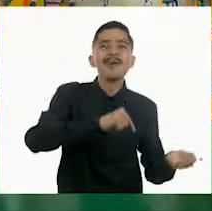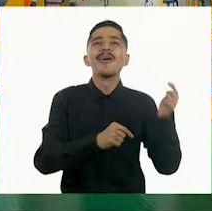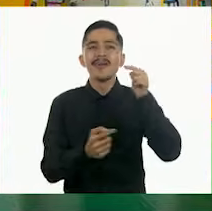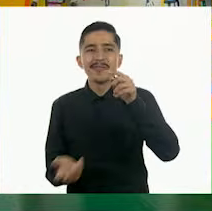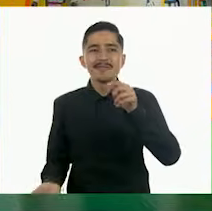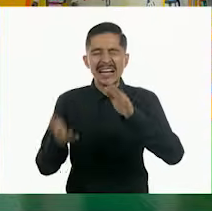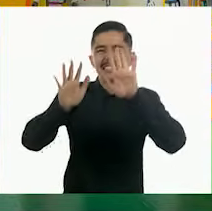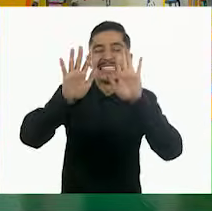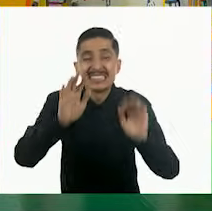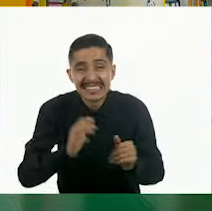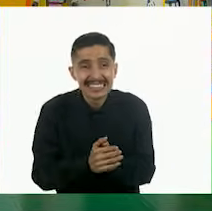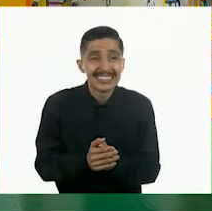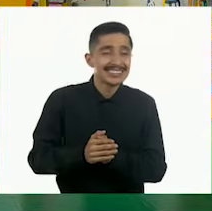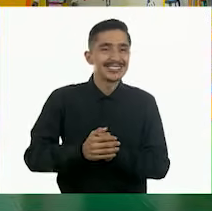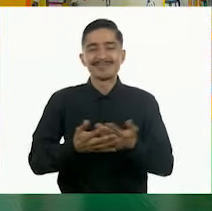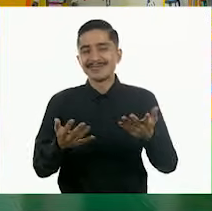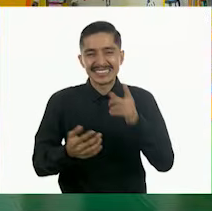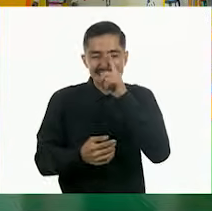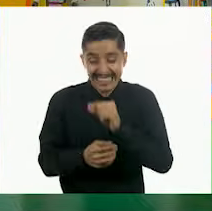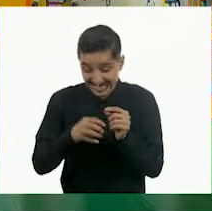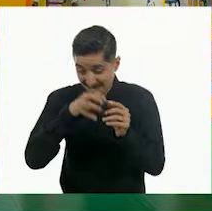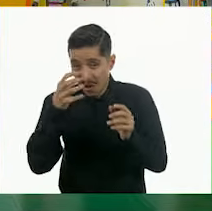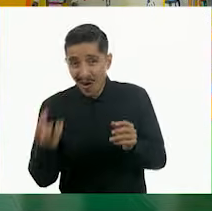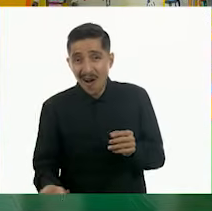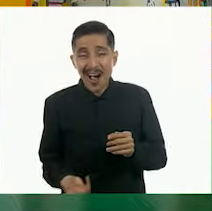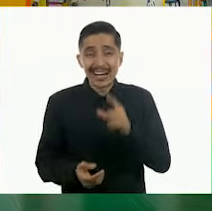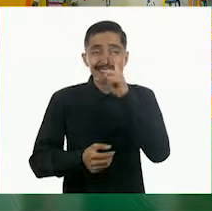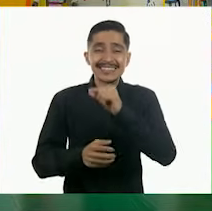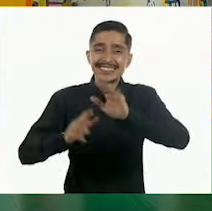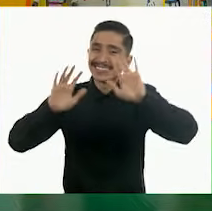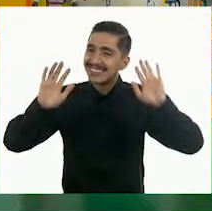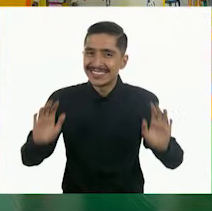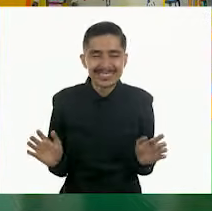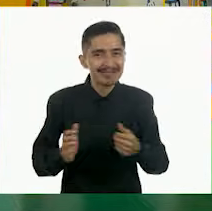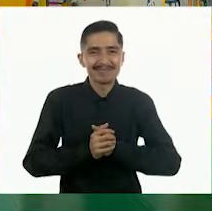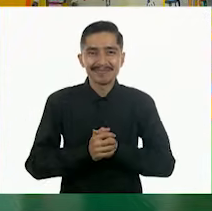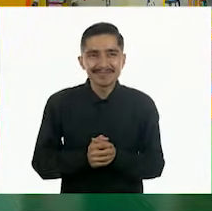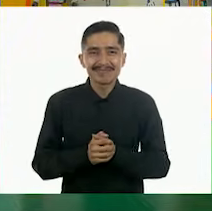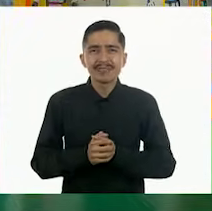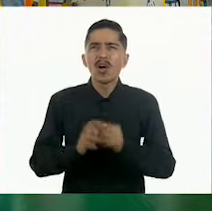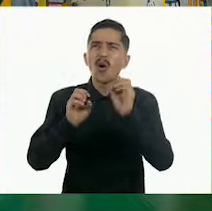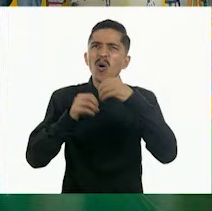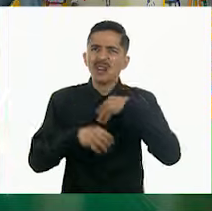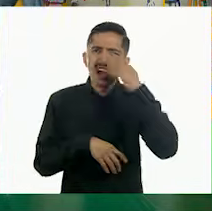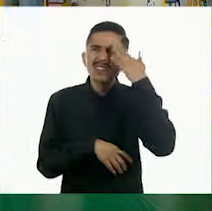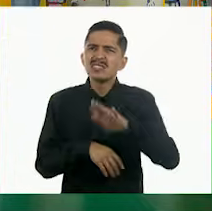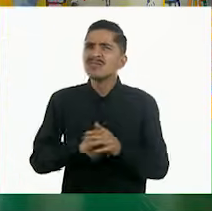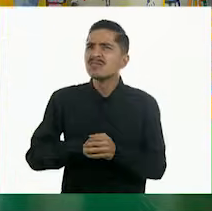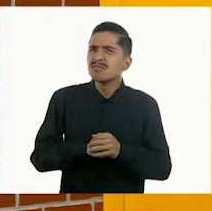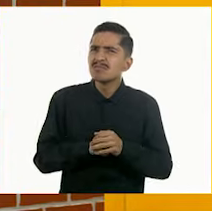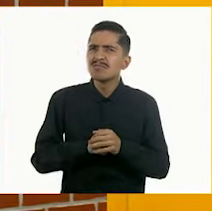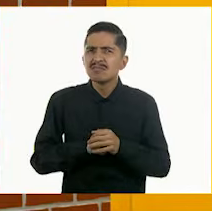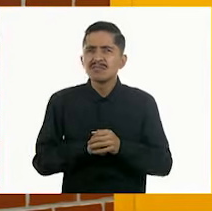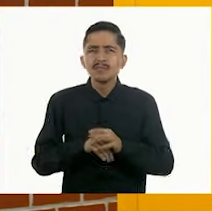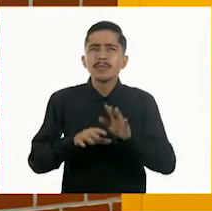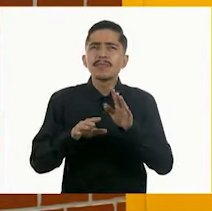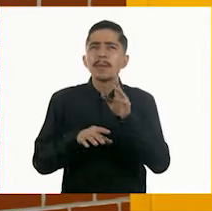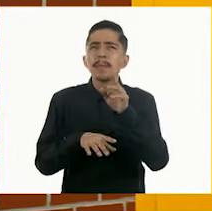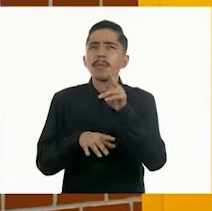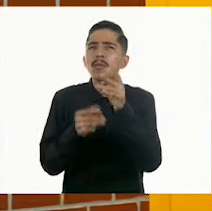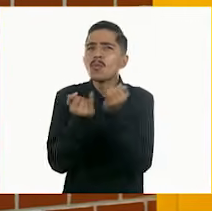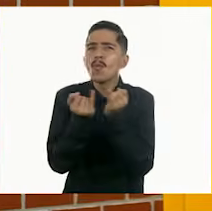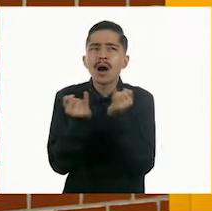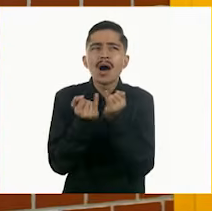Uy, uy. Se cayó. Ese fue mi error. Oh, ya sé también. Como si fuera